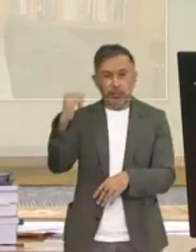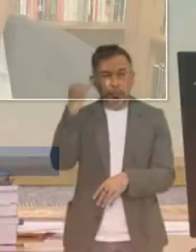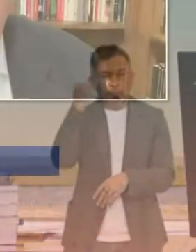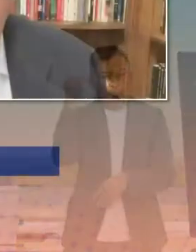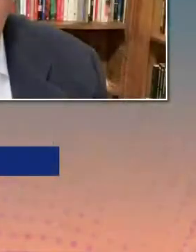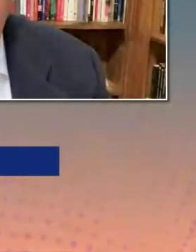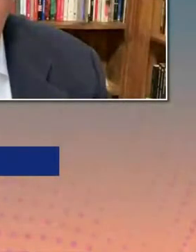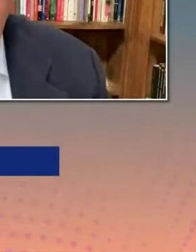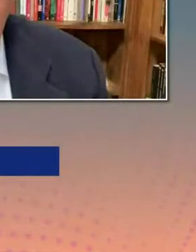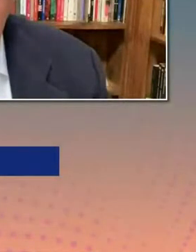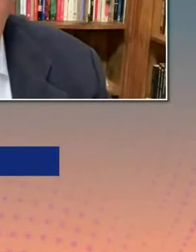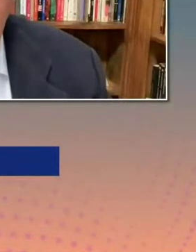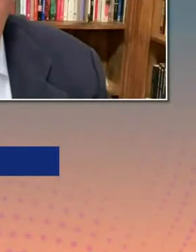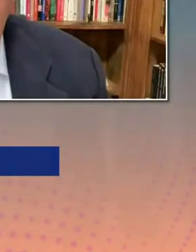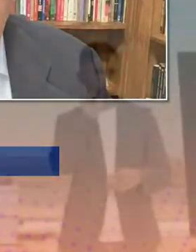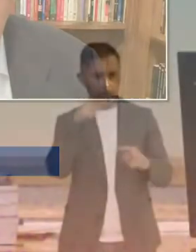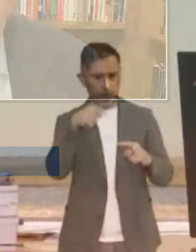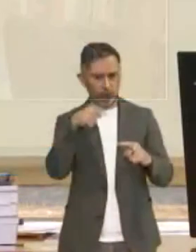de lo que dijo.